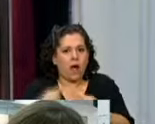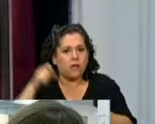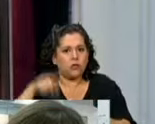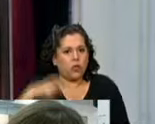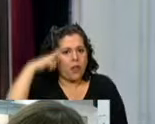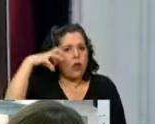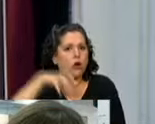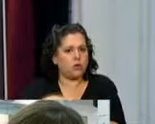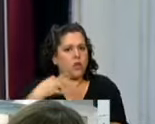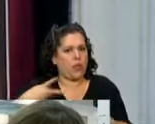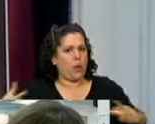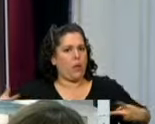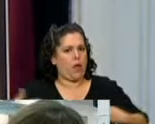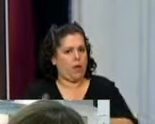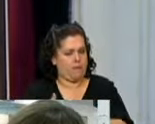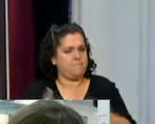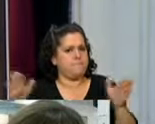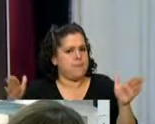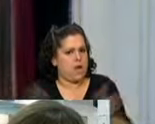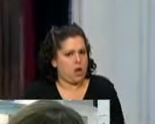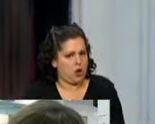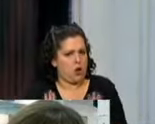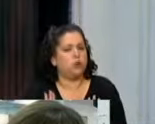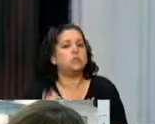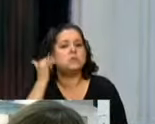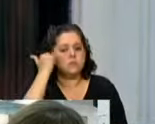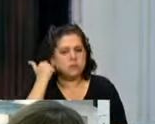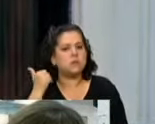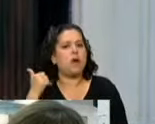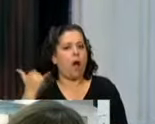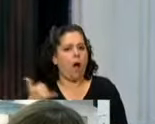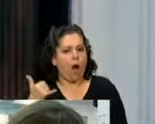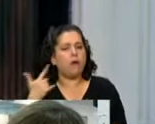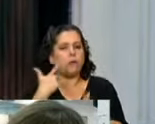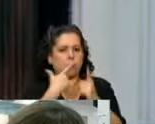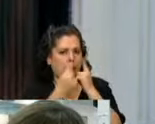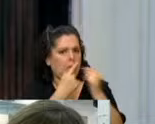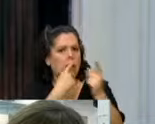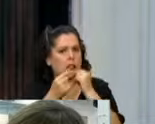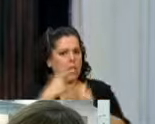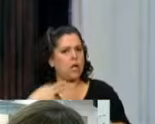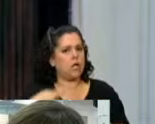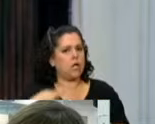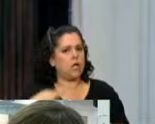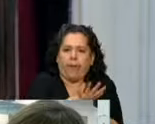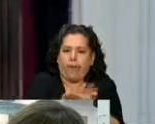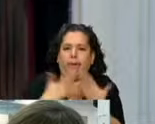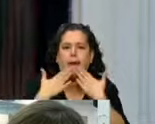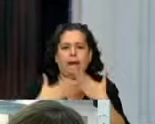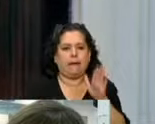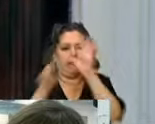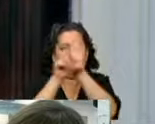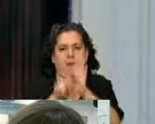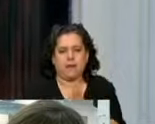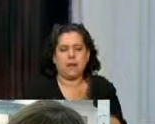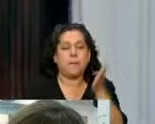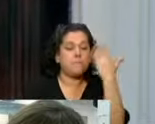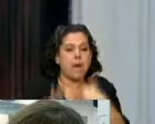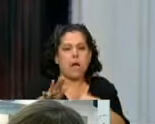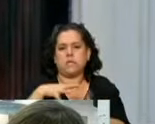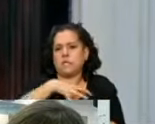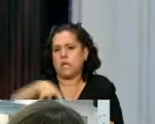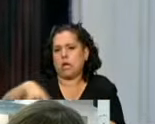tenés ahí un problema para la oposición para encontrar un discurso unificador tamp Pro en el relato el Pro porque el Pro en esto no no se mete